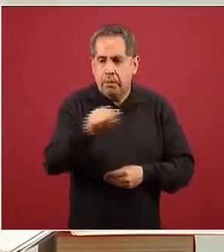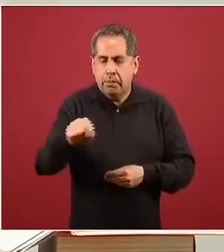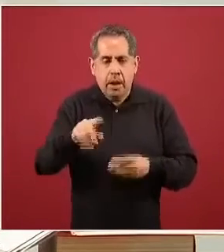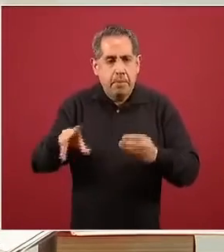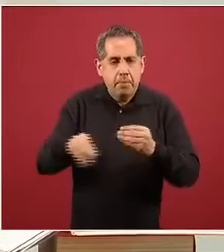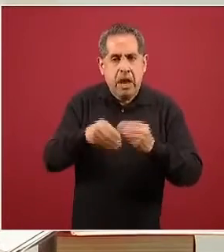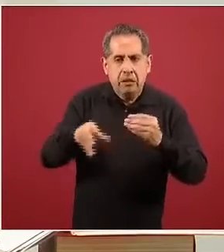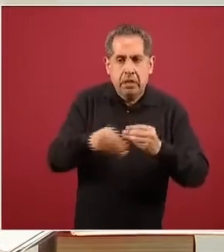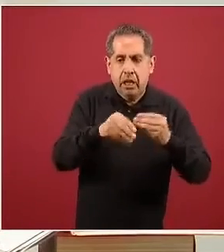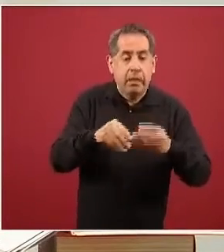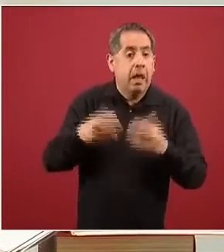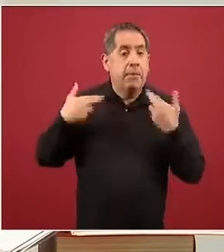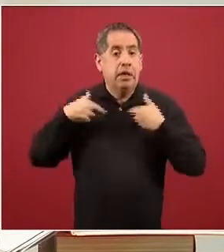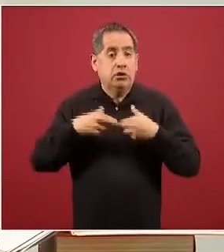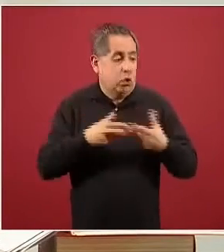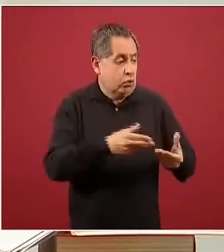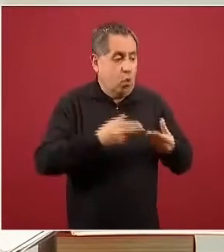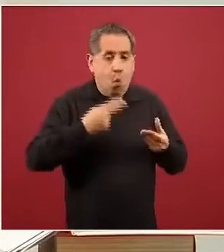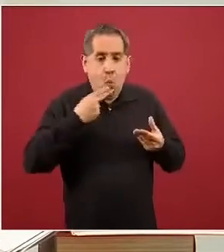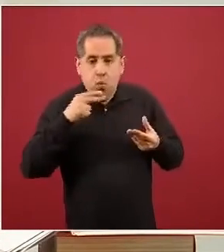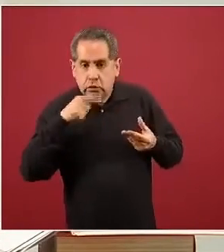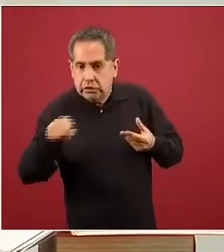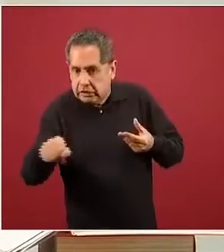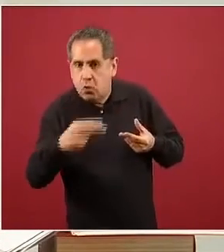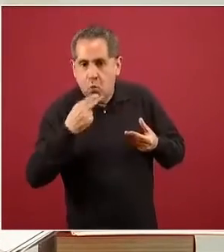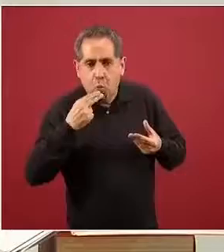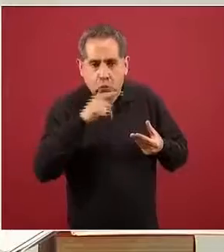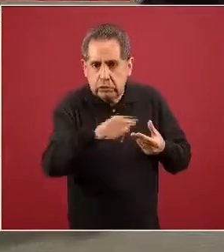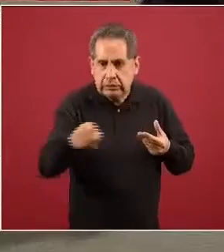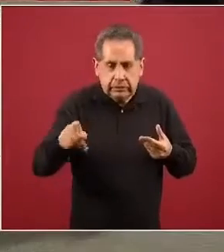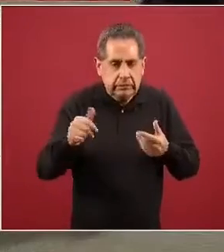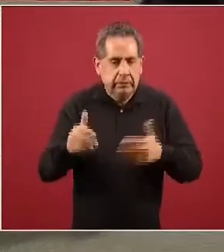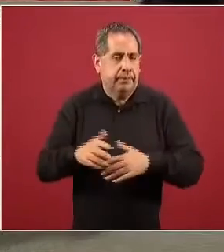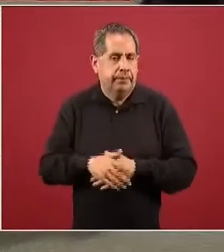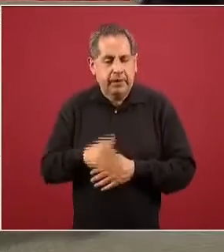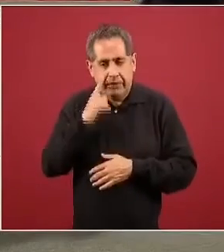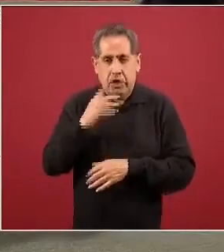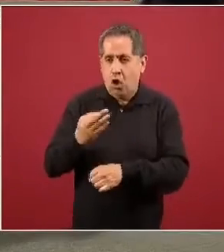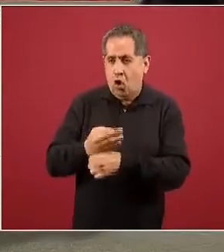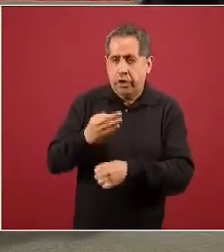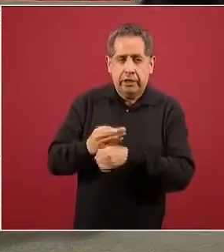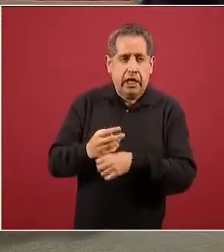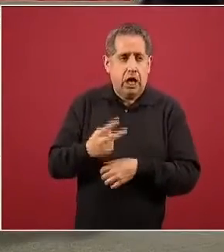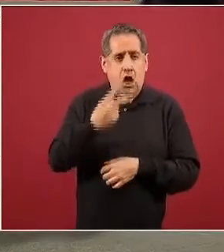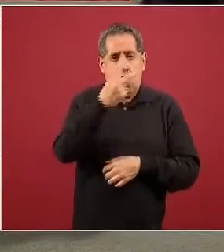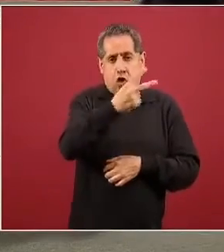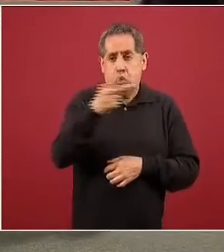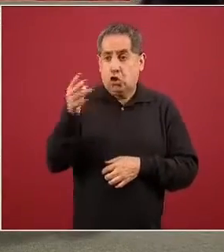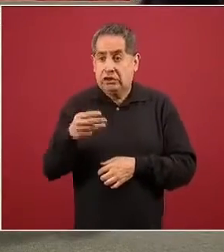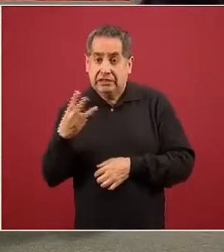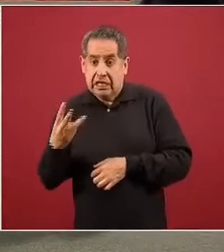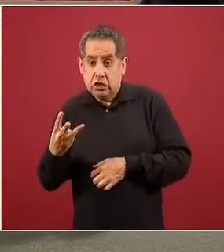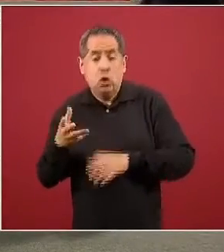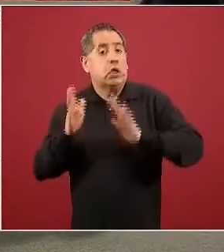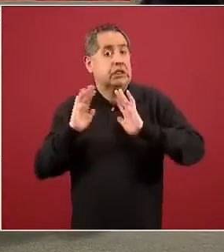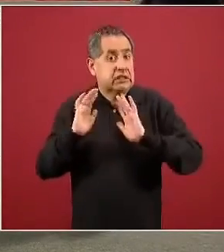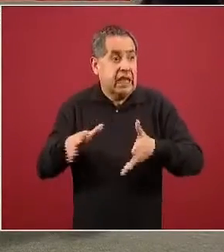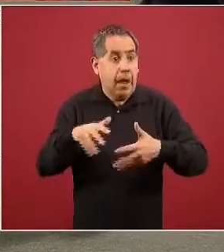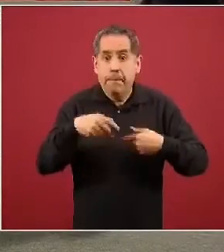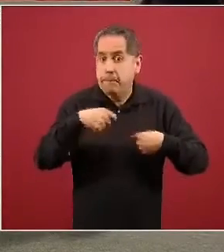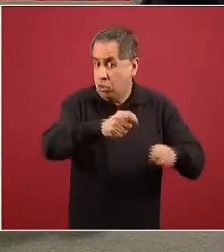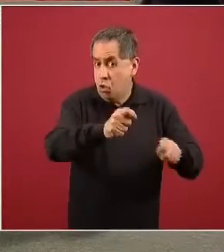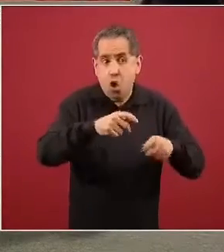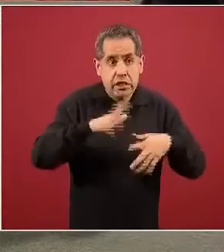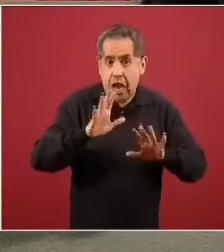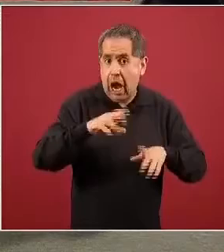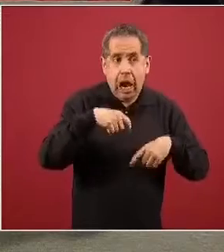incorporando al trabajo docente. De esta manera le explico que en este momento 2/3 de los libros ya están enviados a los